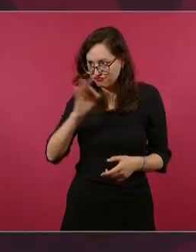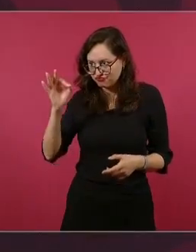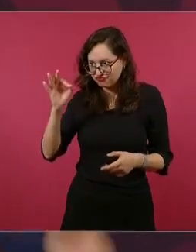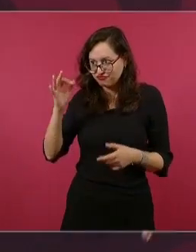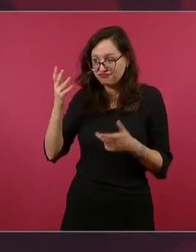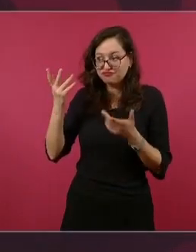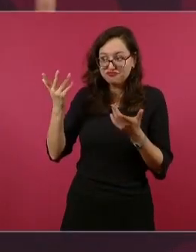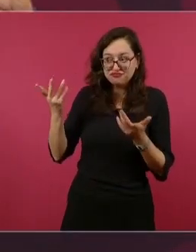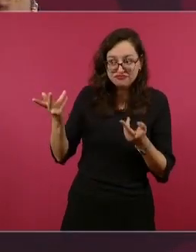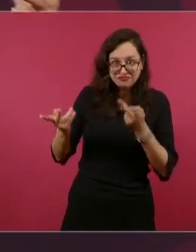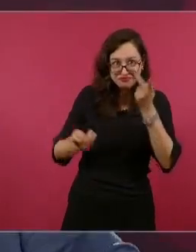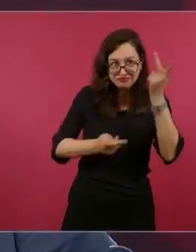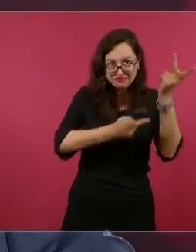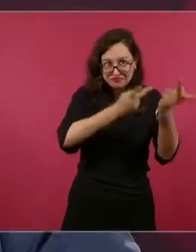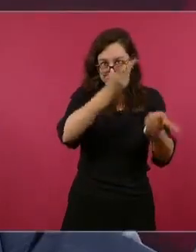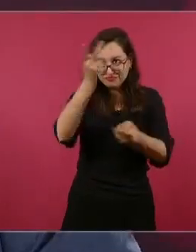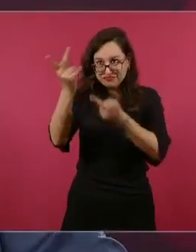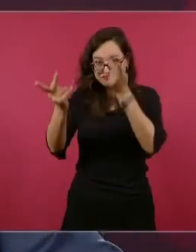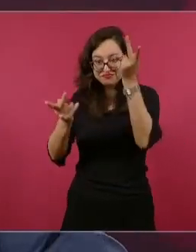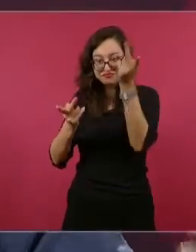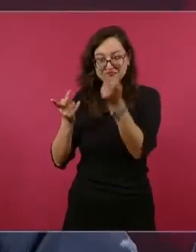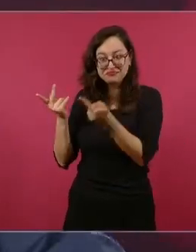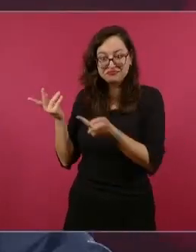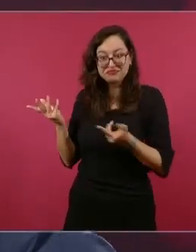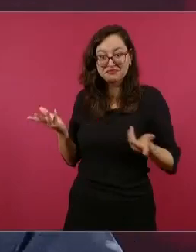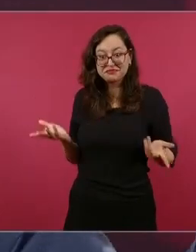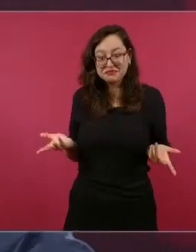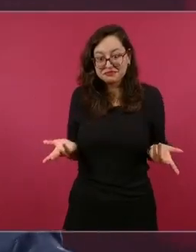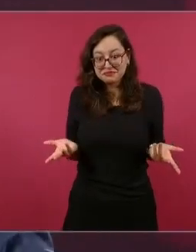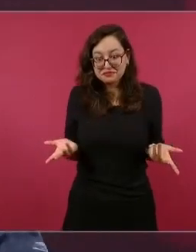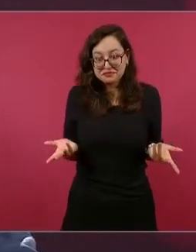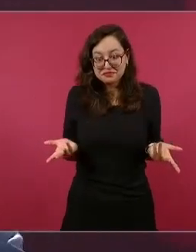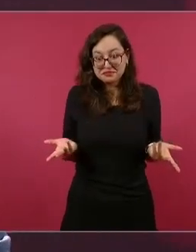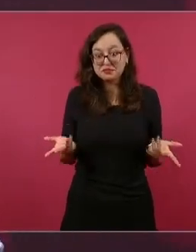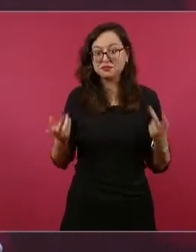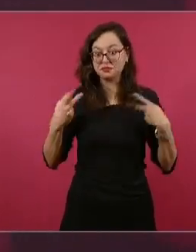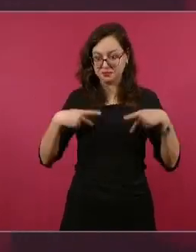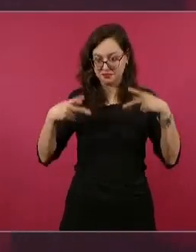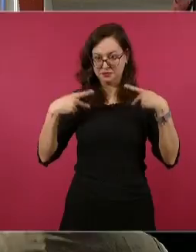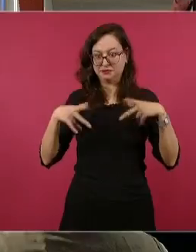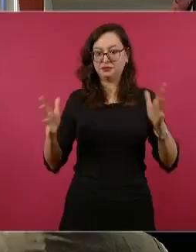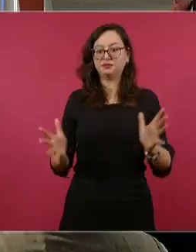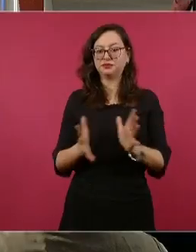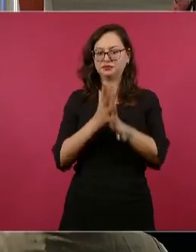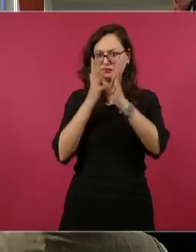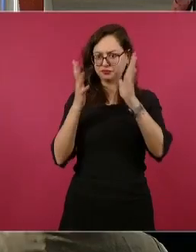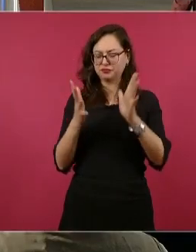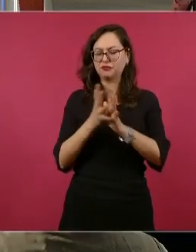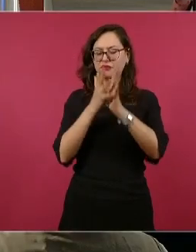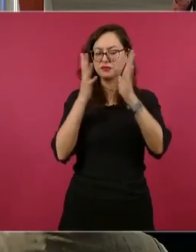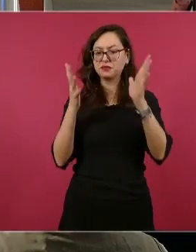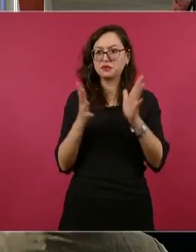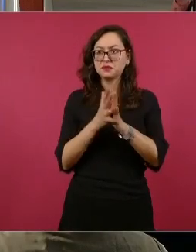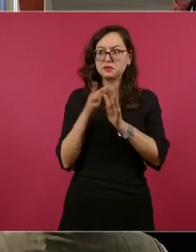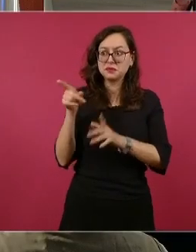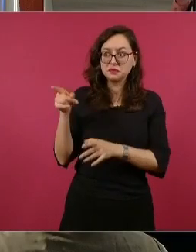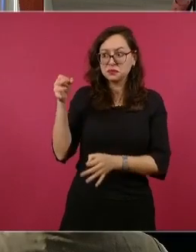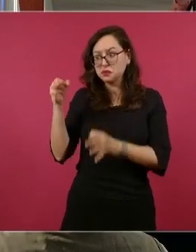que la gente participe y